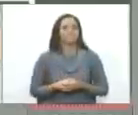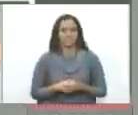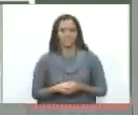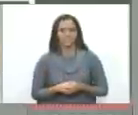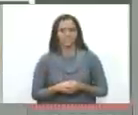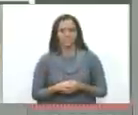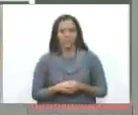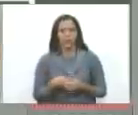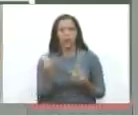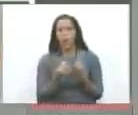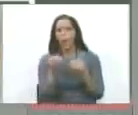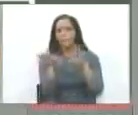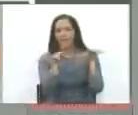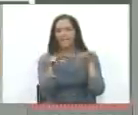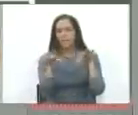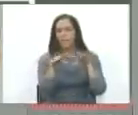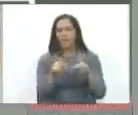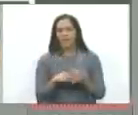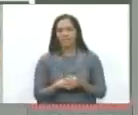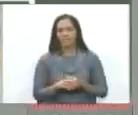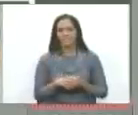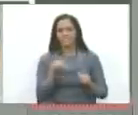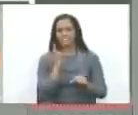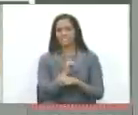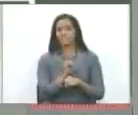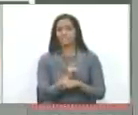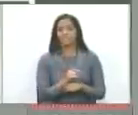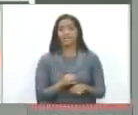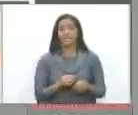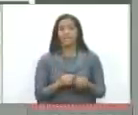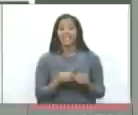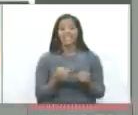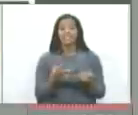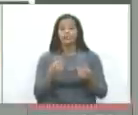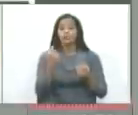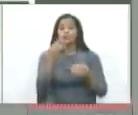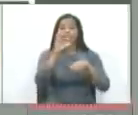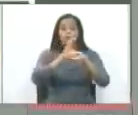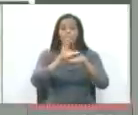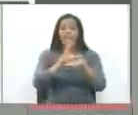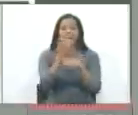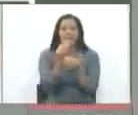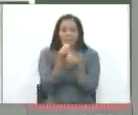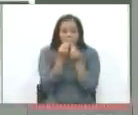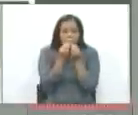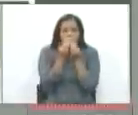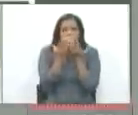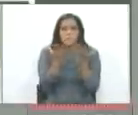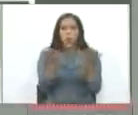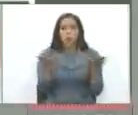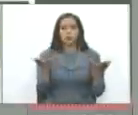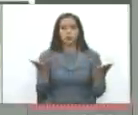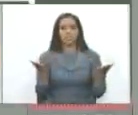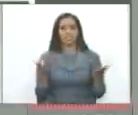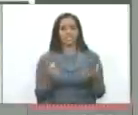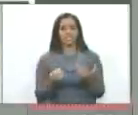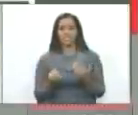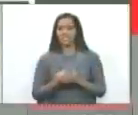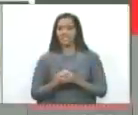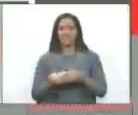es cómo manipulan. Mentira. Es una ciudad extremadamente hermosa, moderna, muy